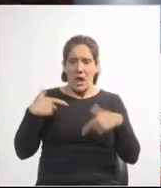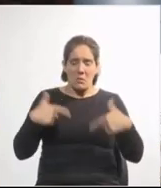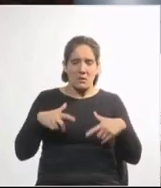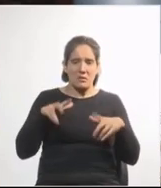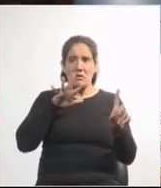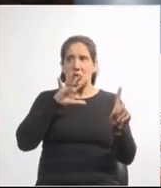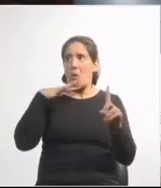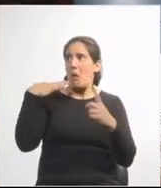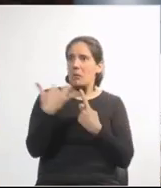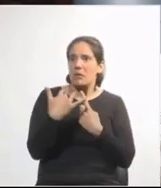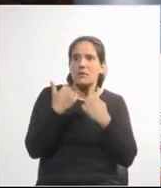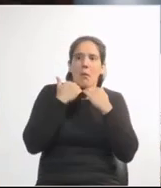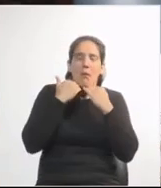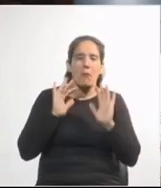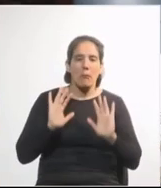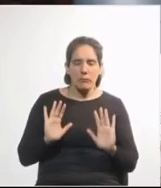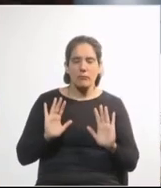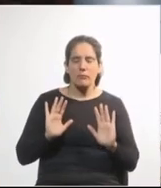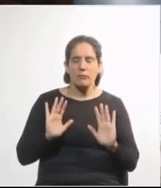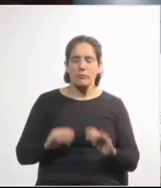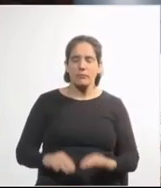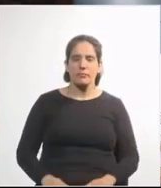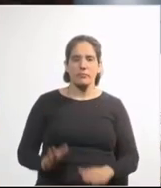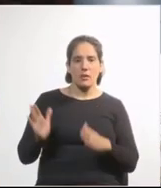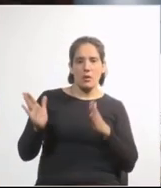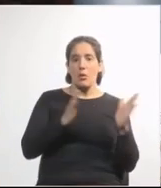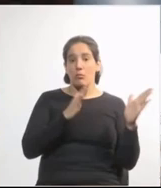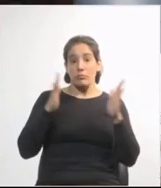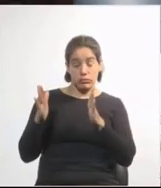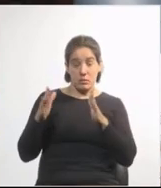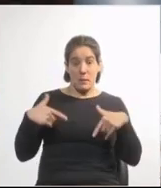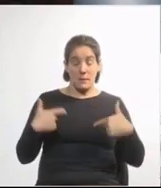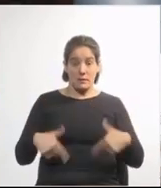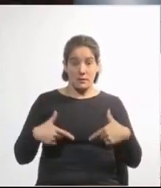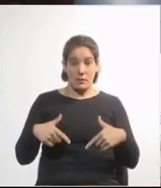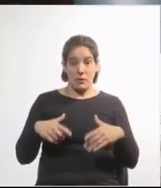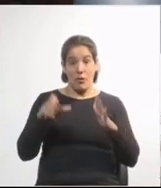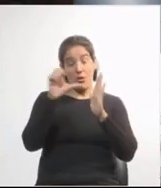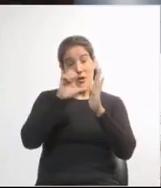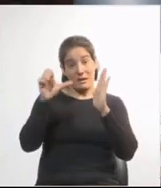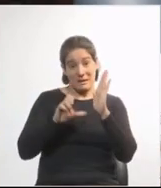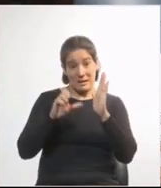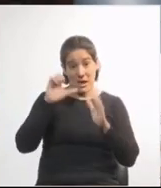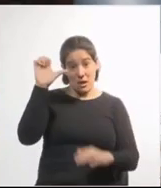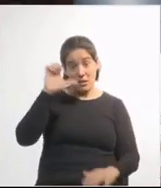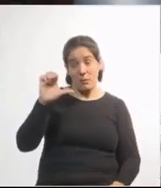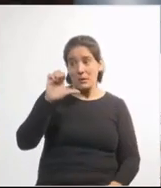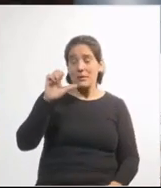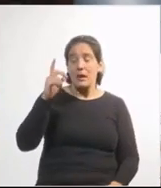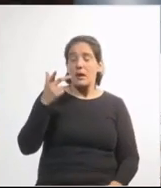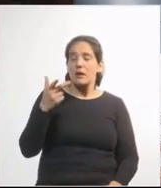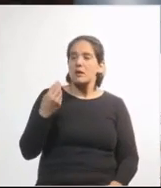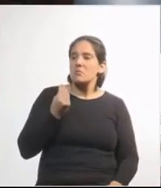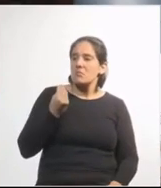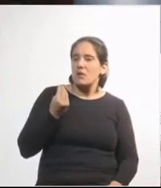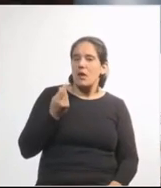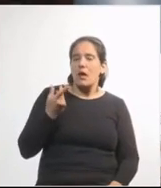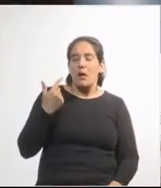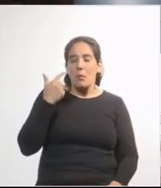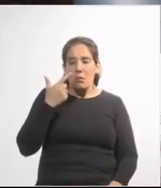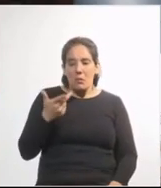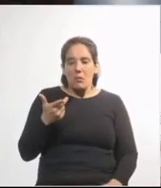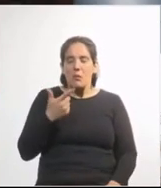En relación al ministro de Industria, vemos una gran debilidad en lineamientos de política de largo plazo